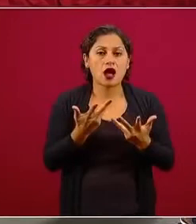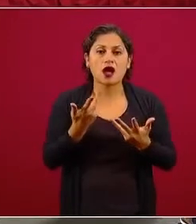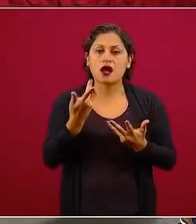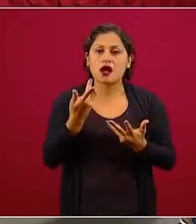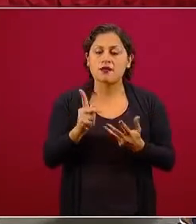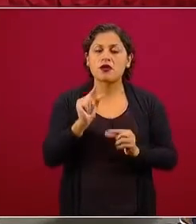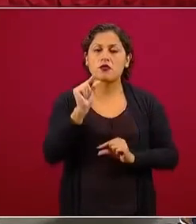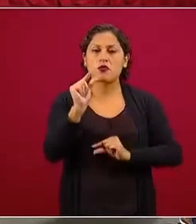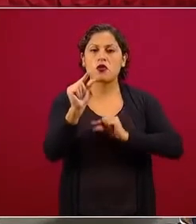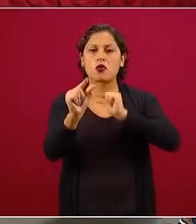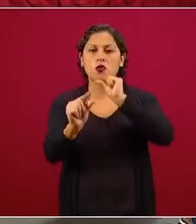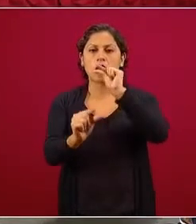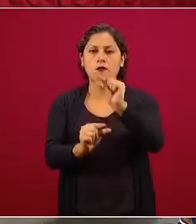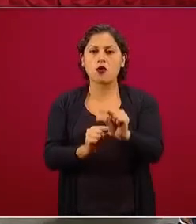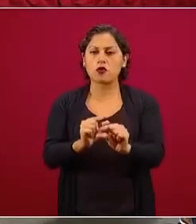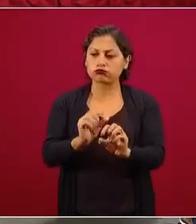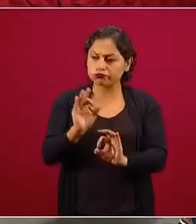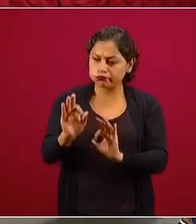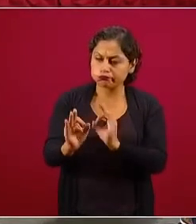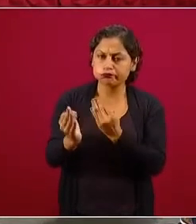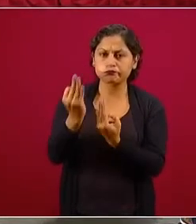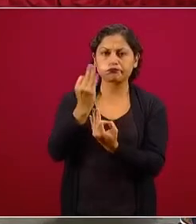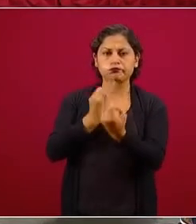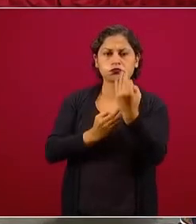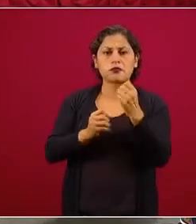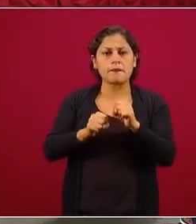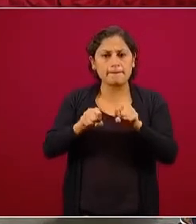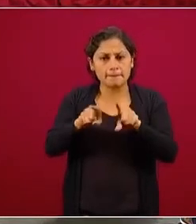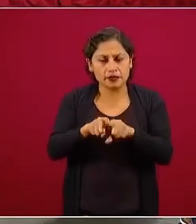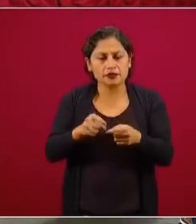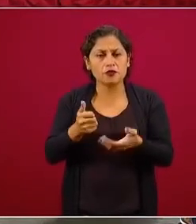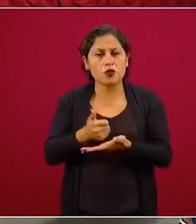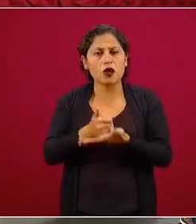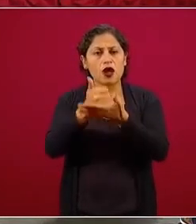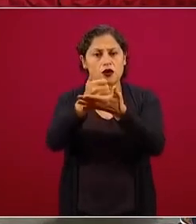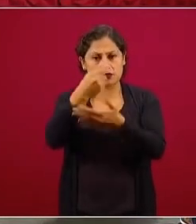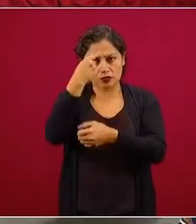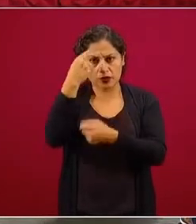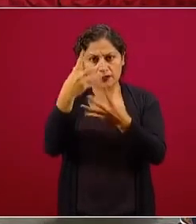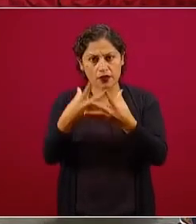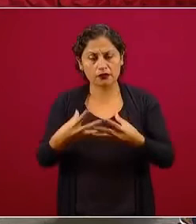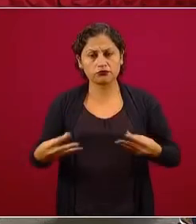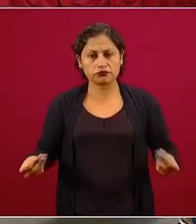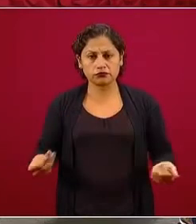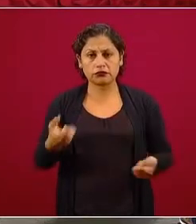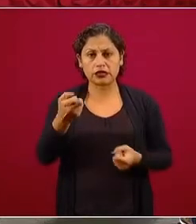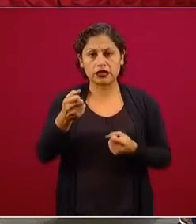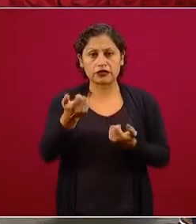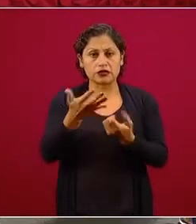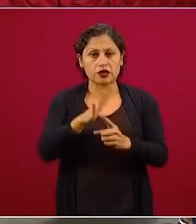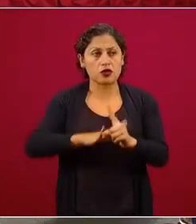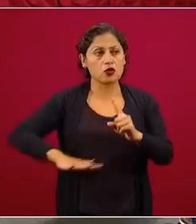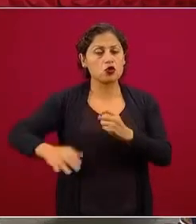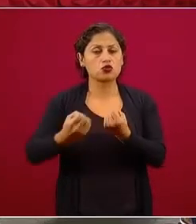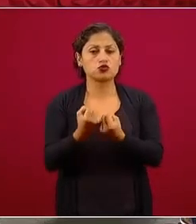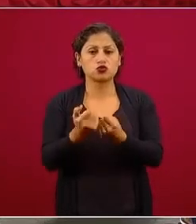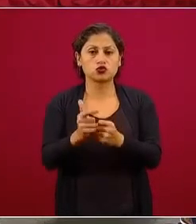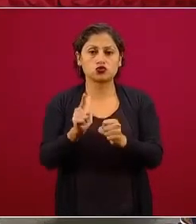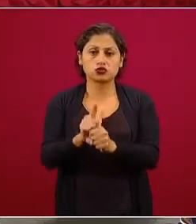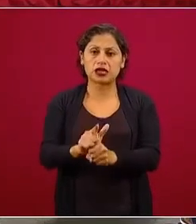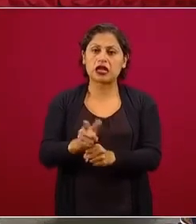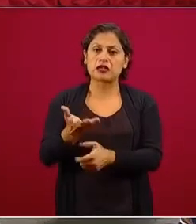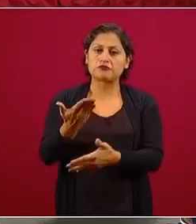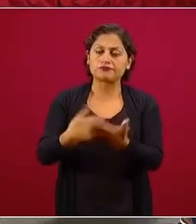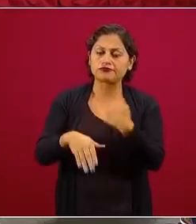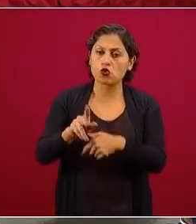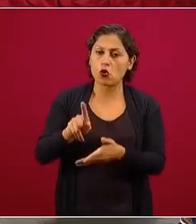trato. Es así que la pandemia también nos muestra la posibilidad de resiliencia social. Mucho hablamos del tejido